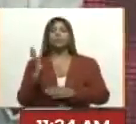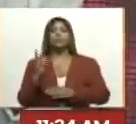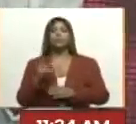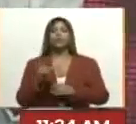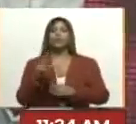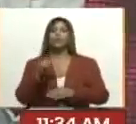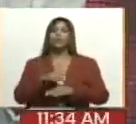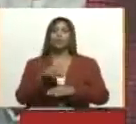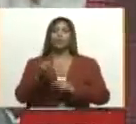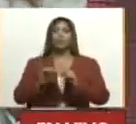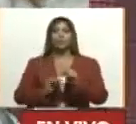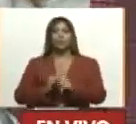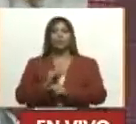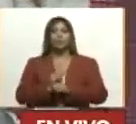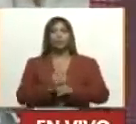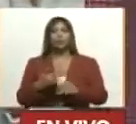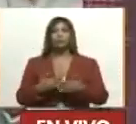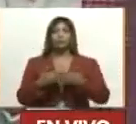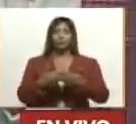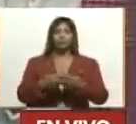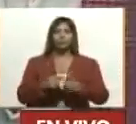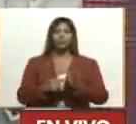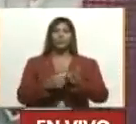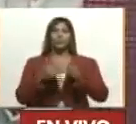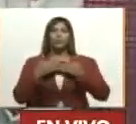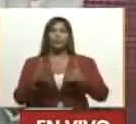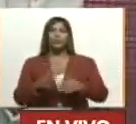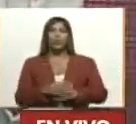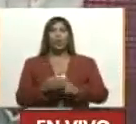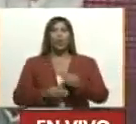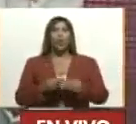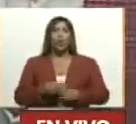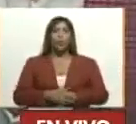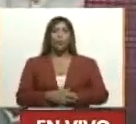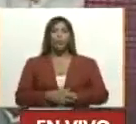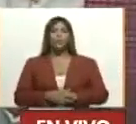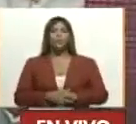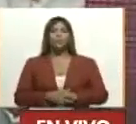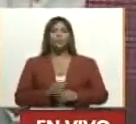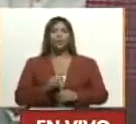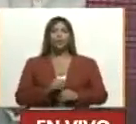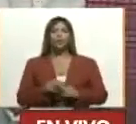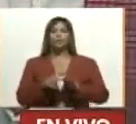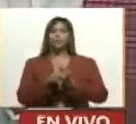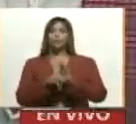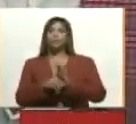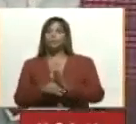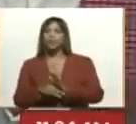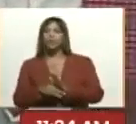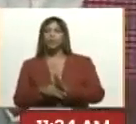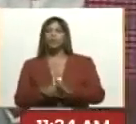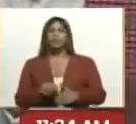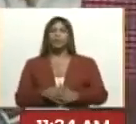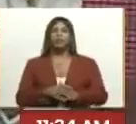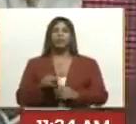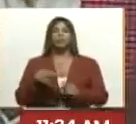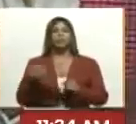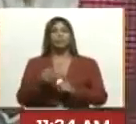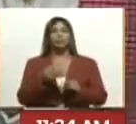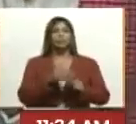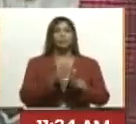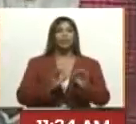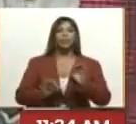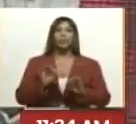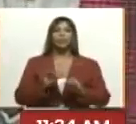internacionales, por supuesto, dejando en evidencia cómo se generan estos métodos, el conocido laufer, persecución